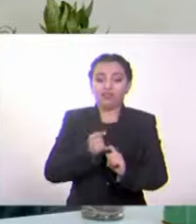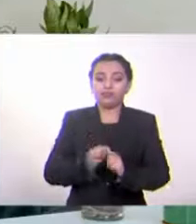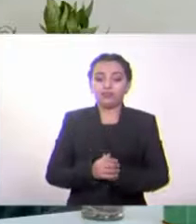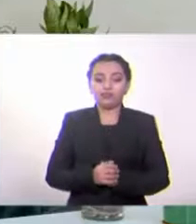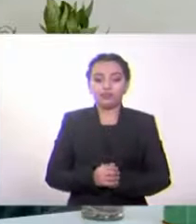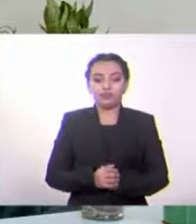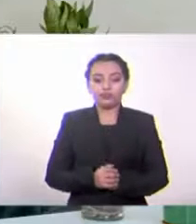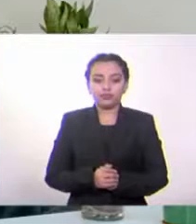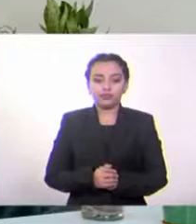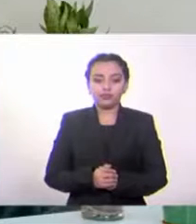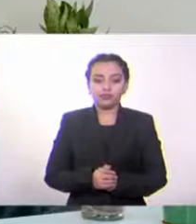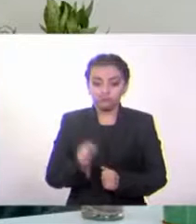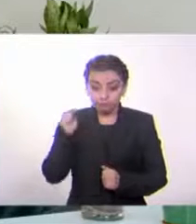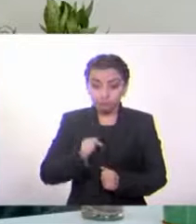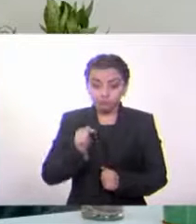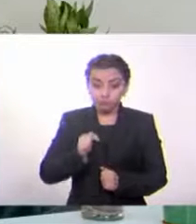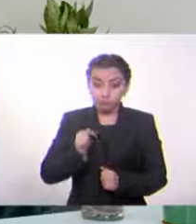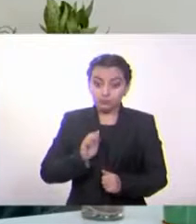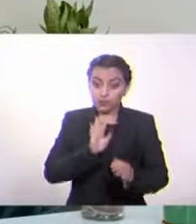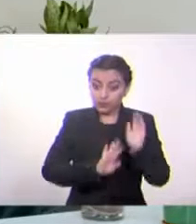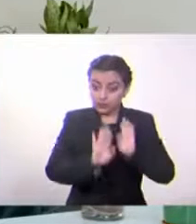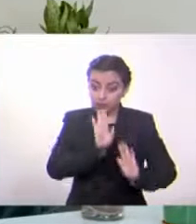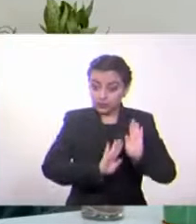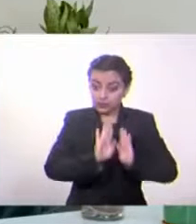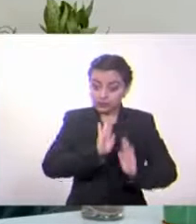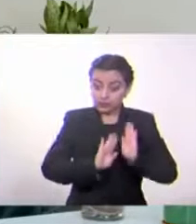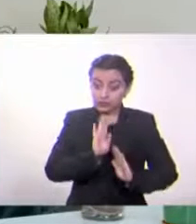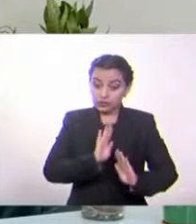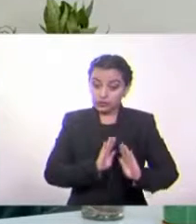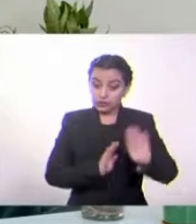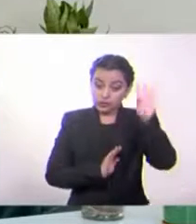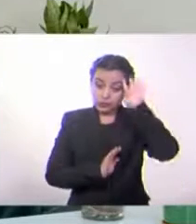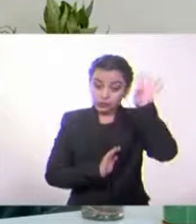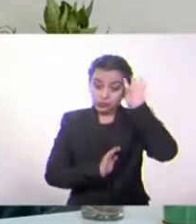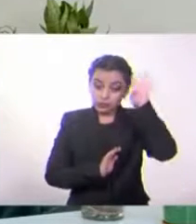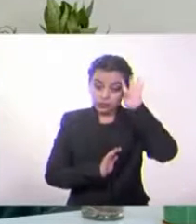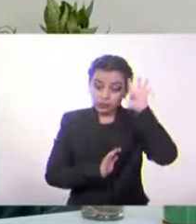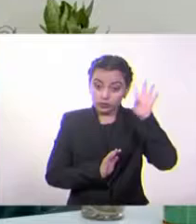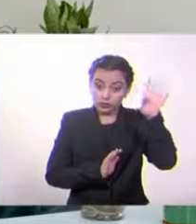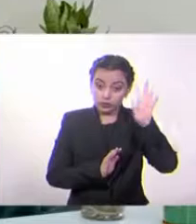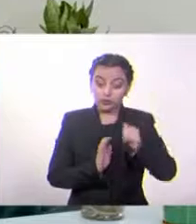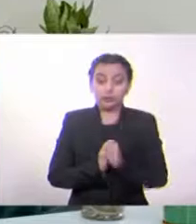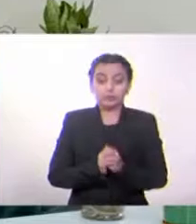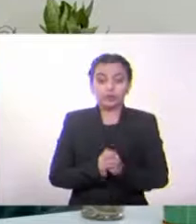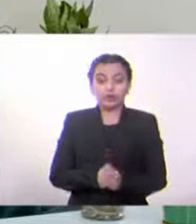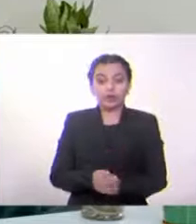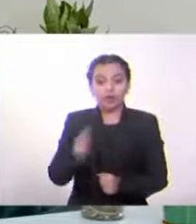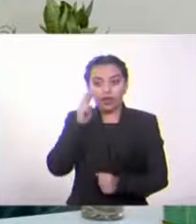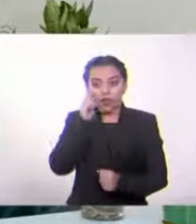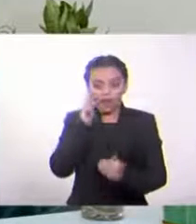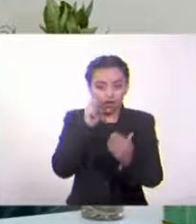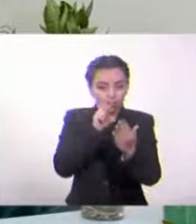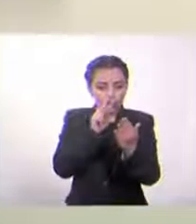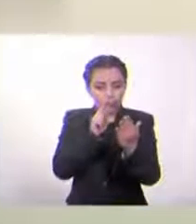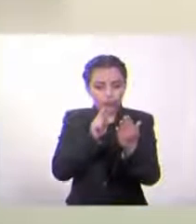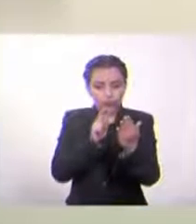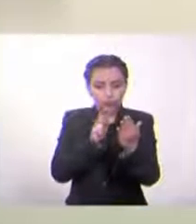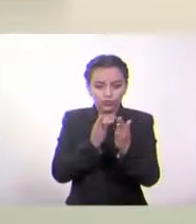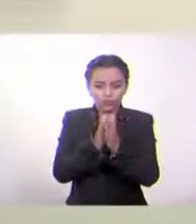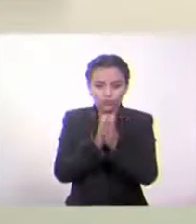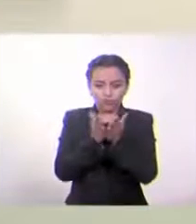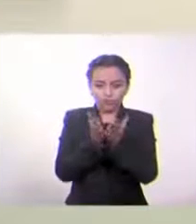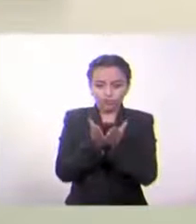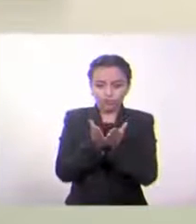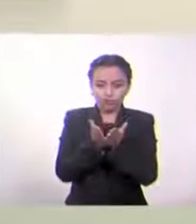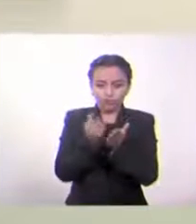En el mito anterior que hemos leído de la ciguanaba, podemos ver un arquetipo de mujer, la mujer mala.